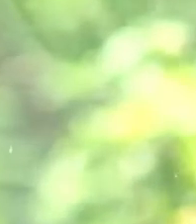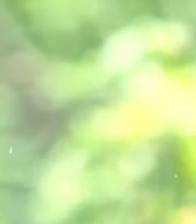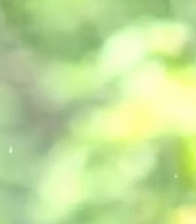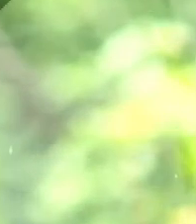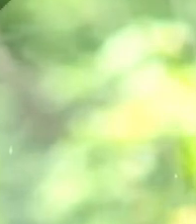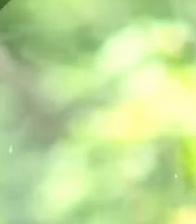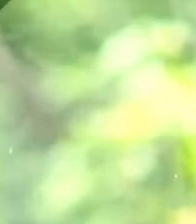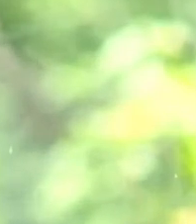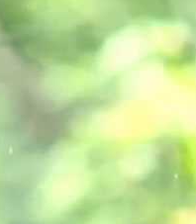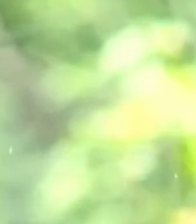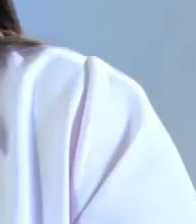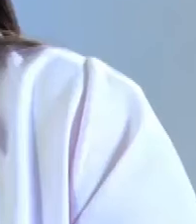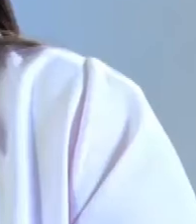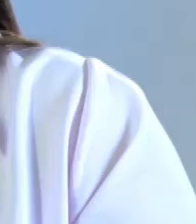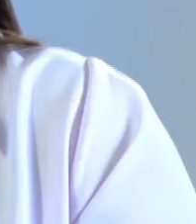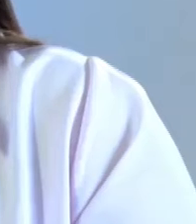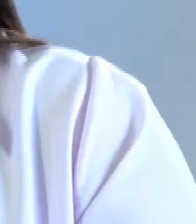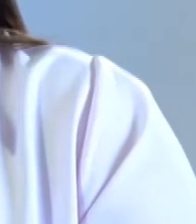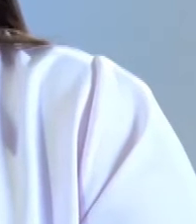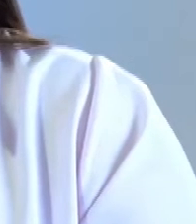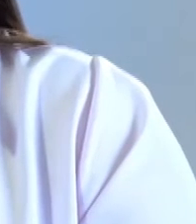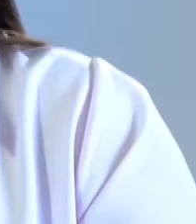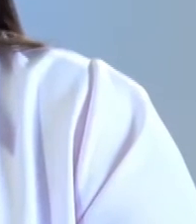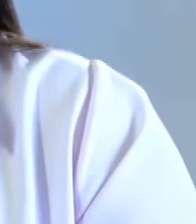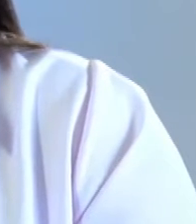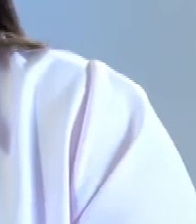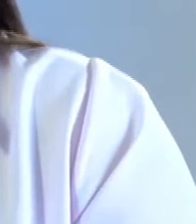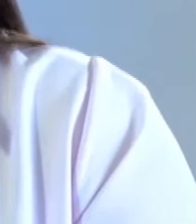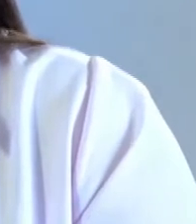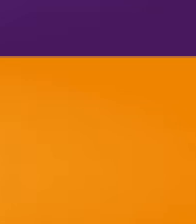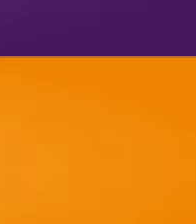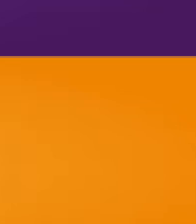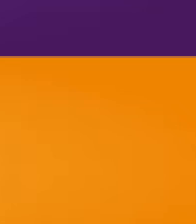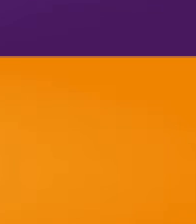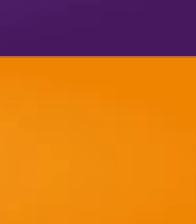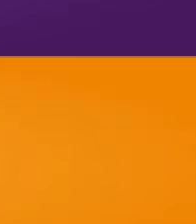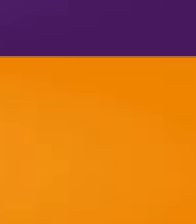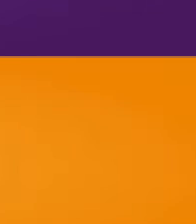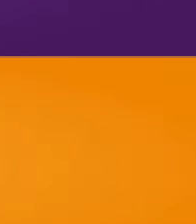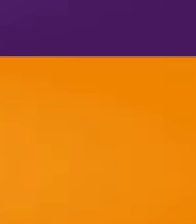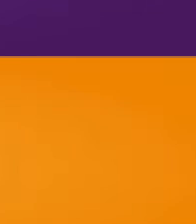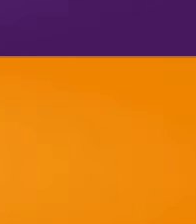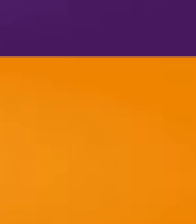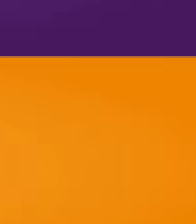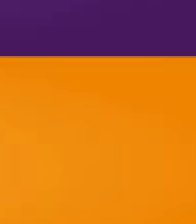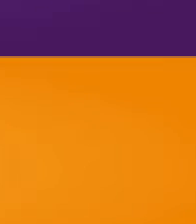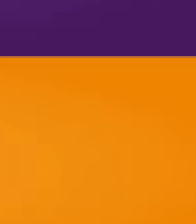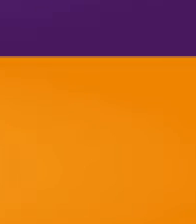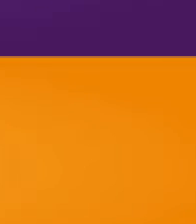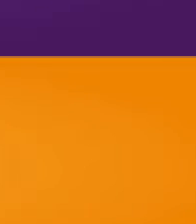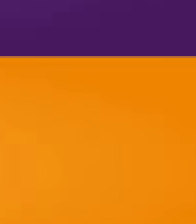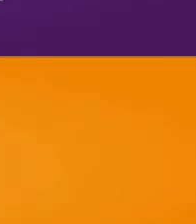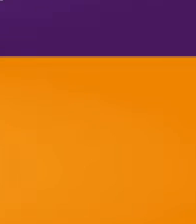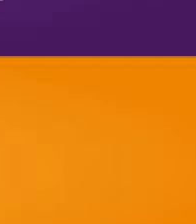las 24 horas del día, o recibir atención personalizada en nuestras oficinas. Infórmate en